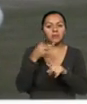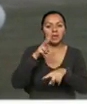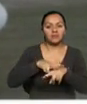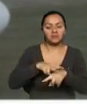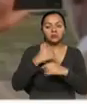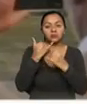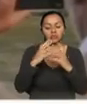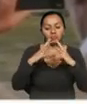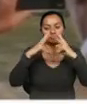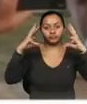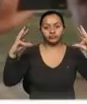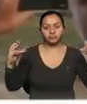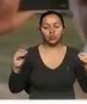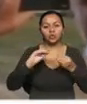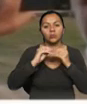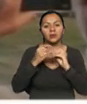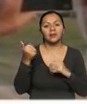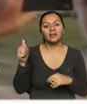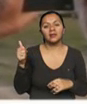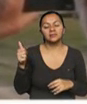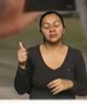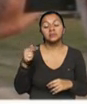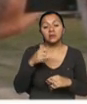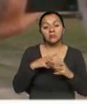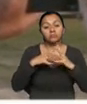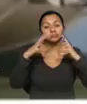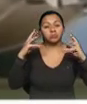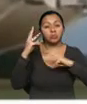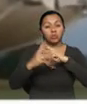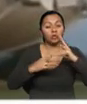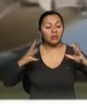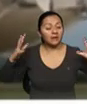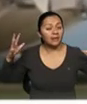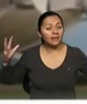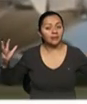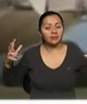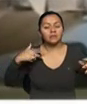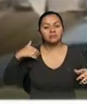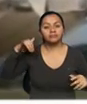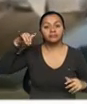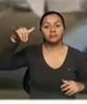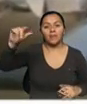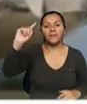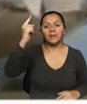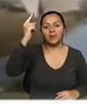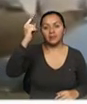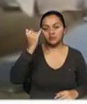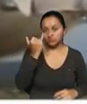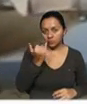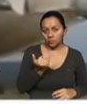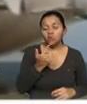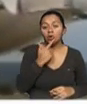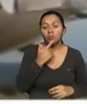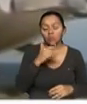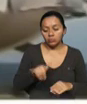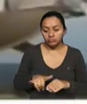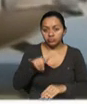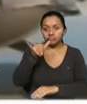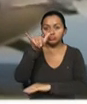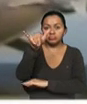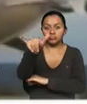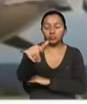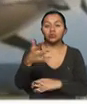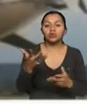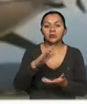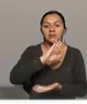del Airlander 10, la mayor aeronave del mundo que ha volado por primera vez. Lo ha hecho sobre una pista aérea